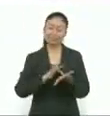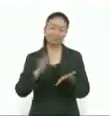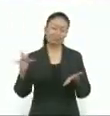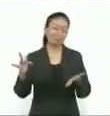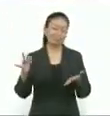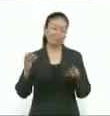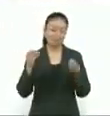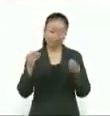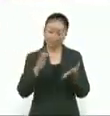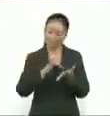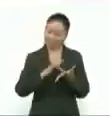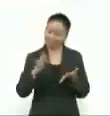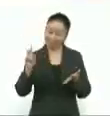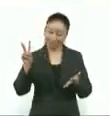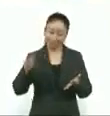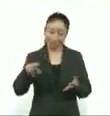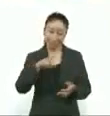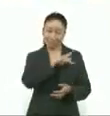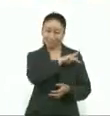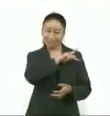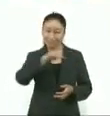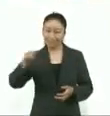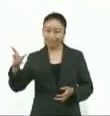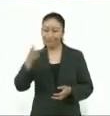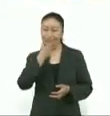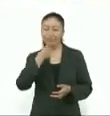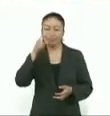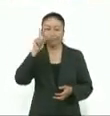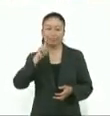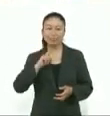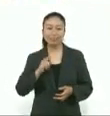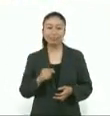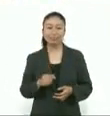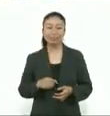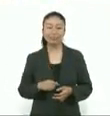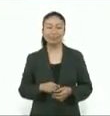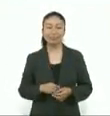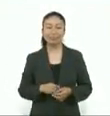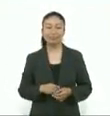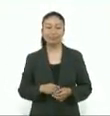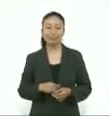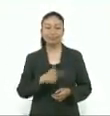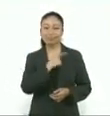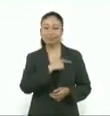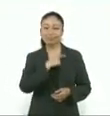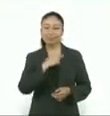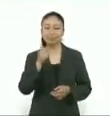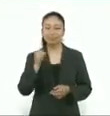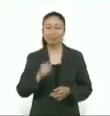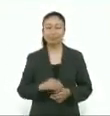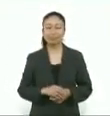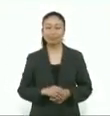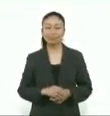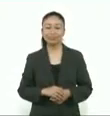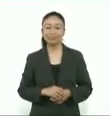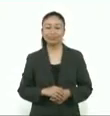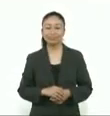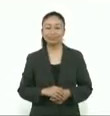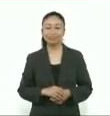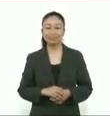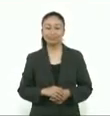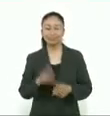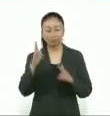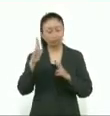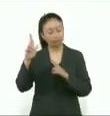Gracias, muchas gracias a todas, a todos. Es un honor estar, gracias, es un